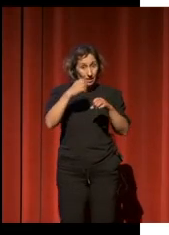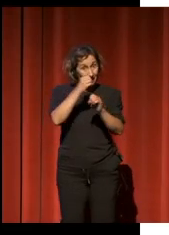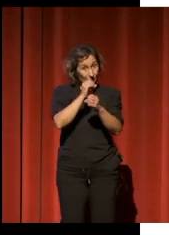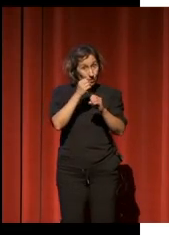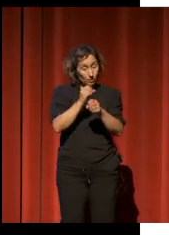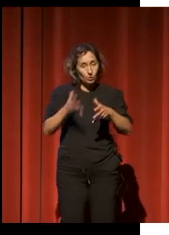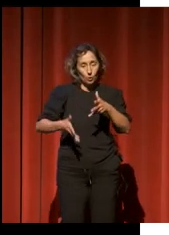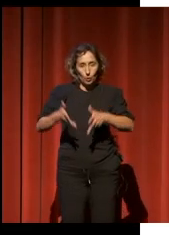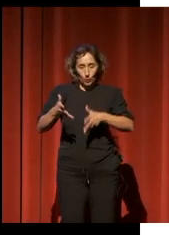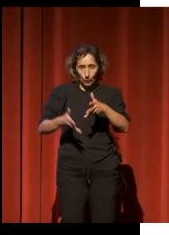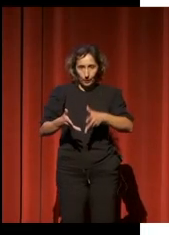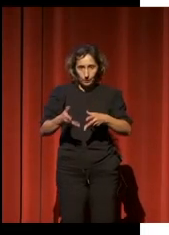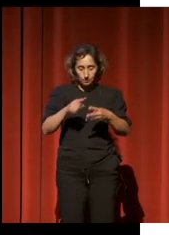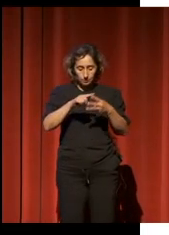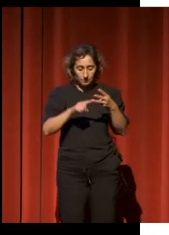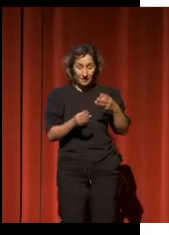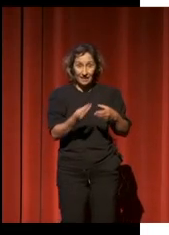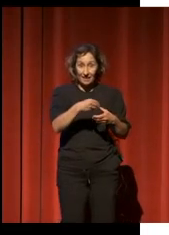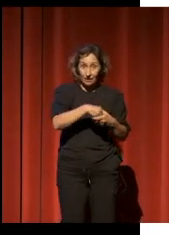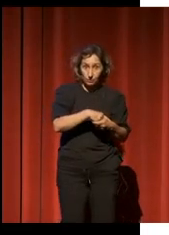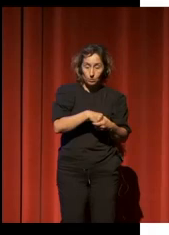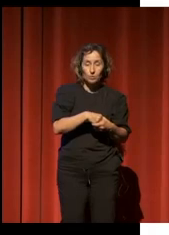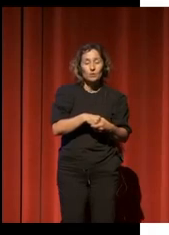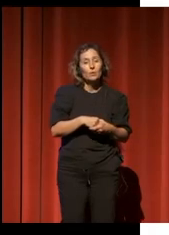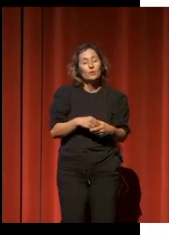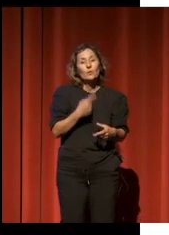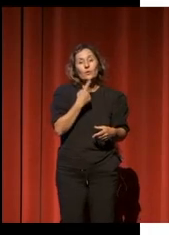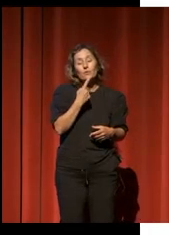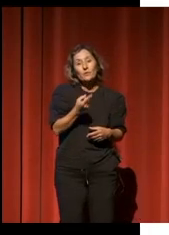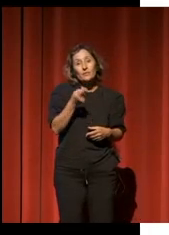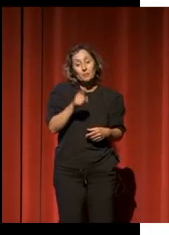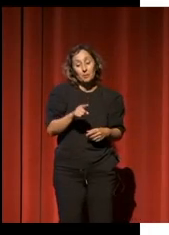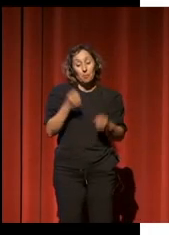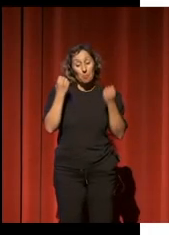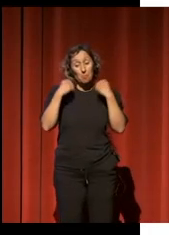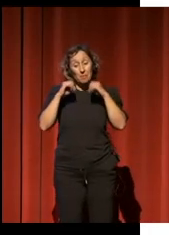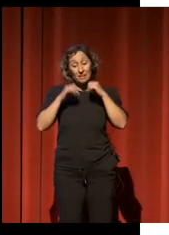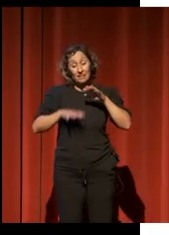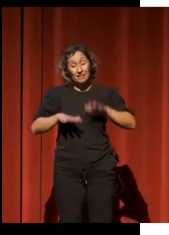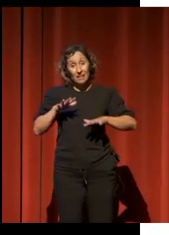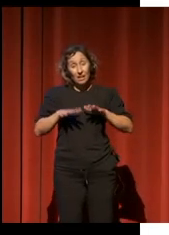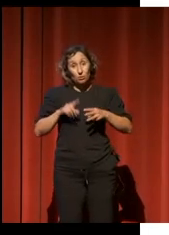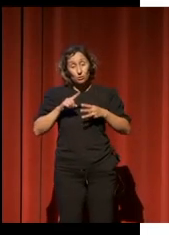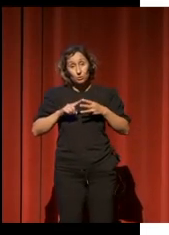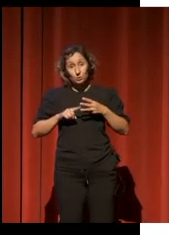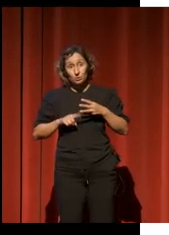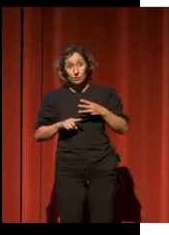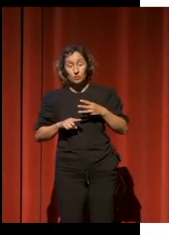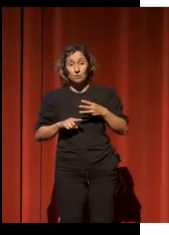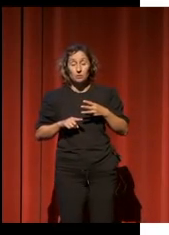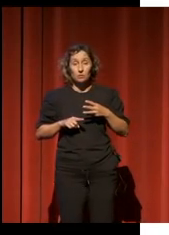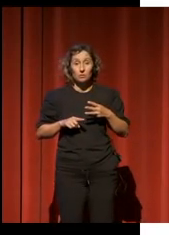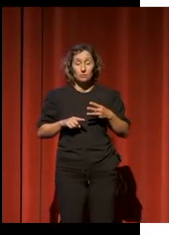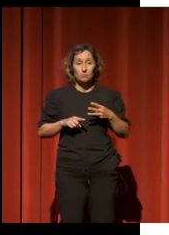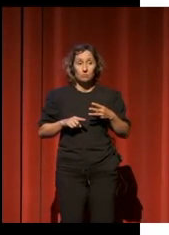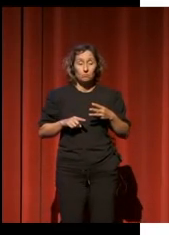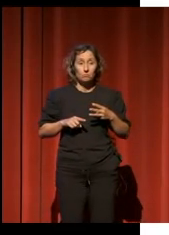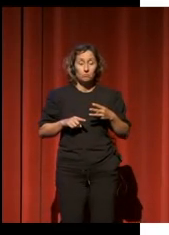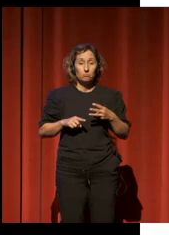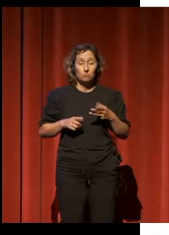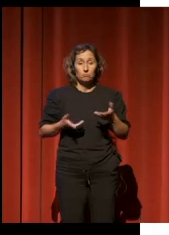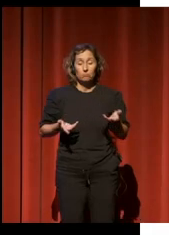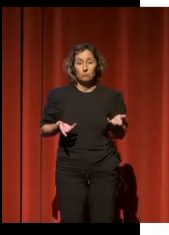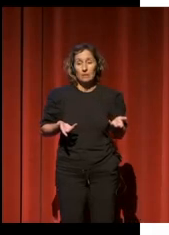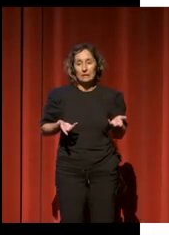ciudadanos eh Hay que subrayar que a veces algunas de estas prácticas pues lógicamente la realidad A lo mejor